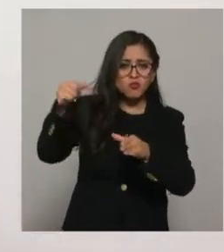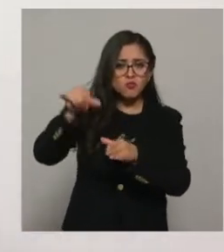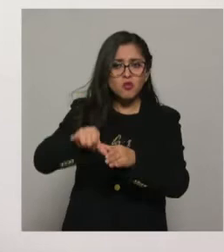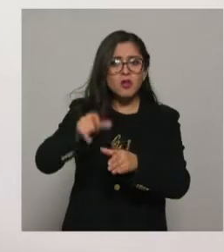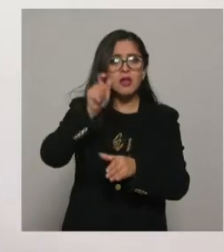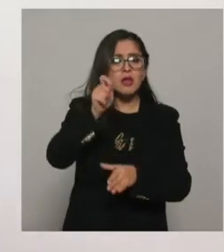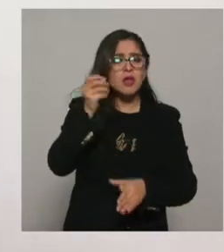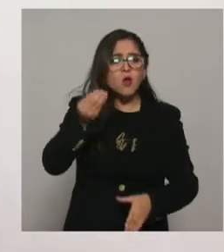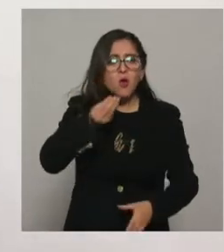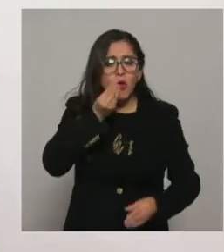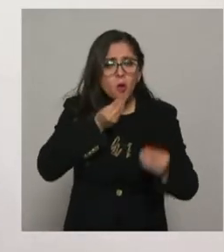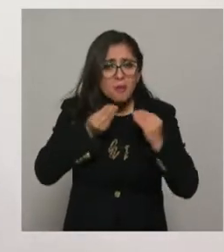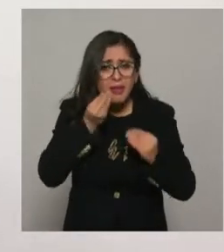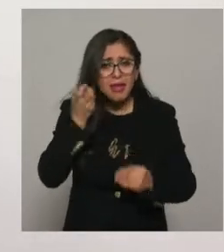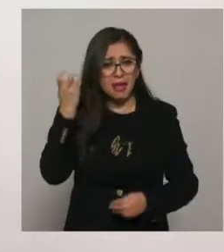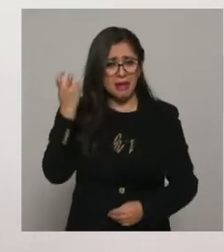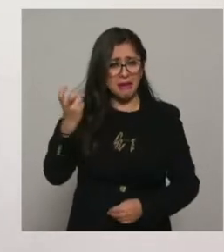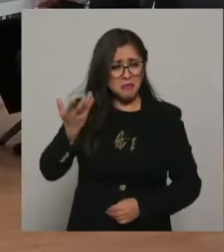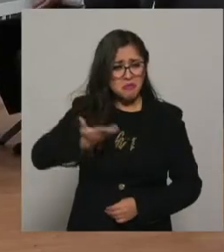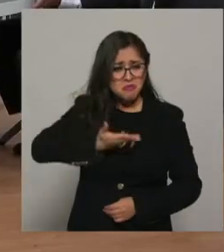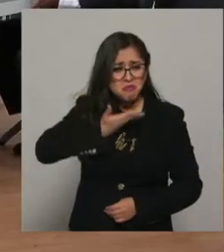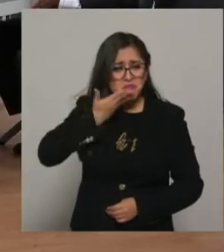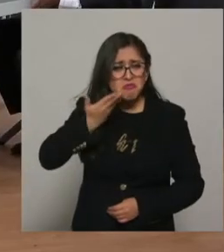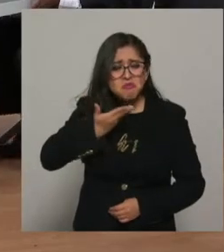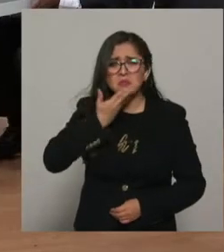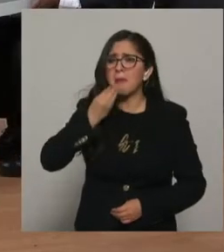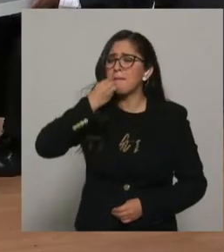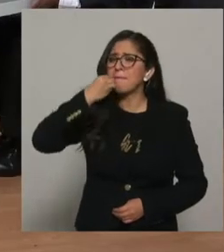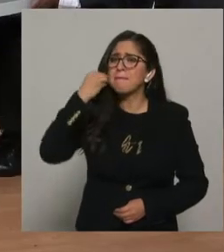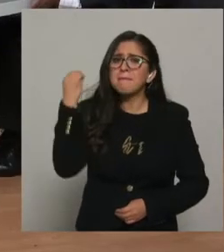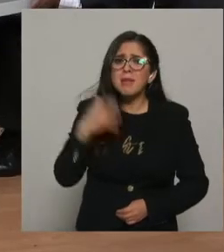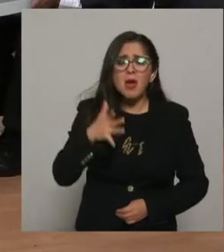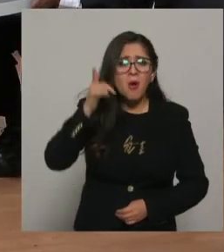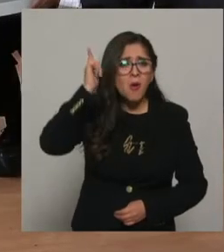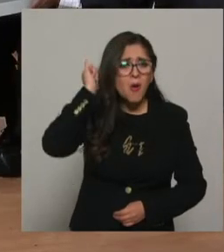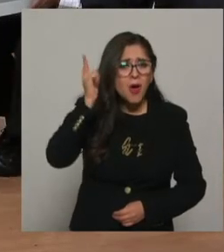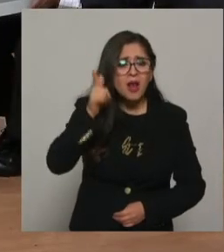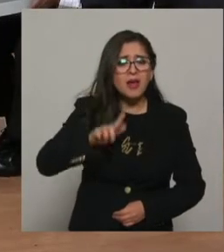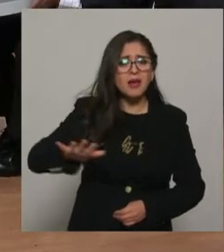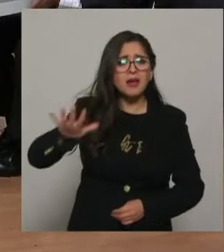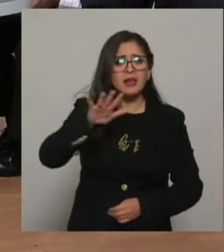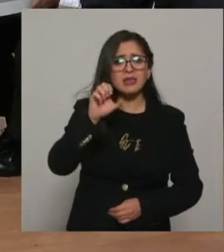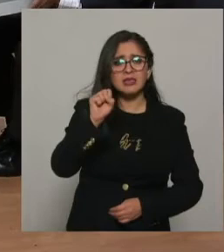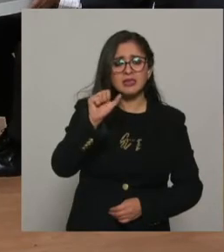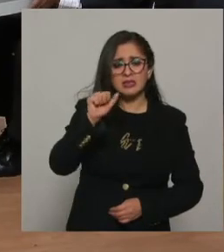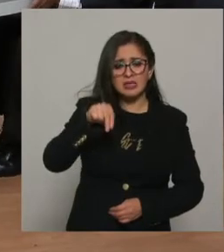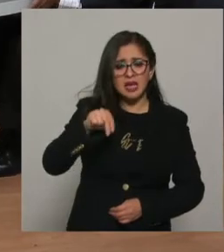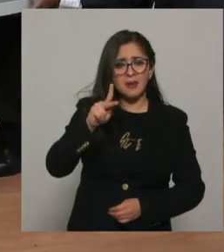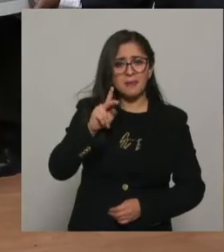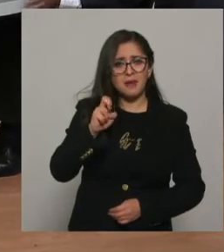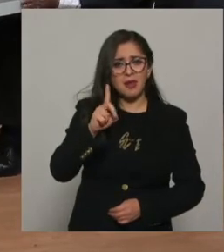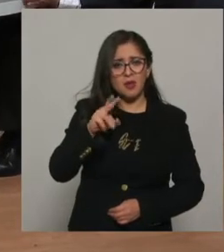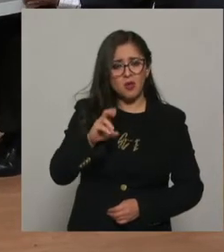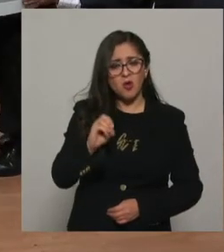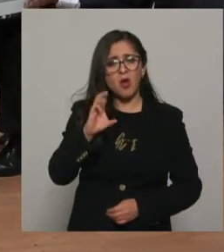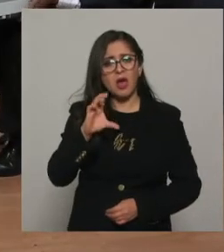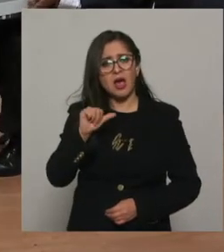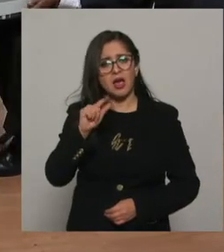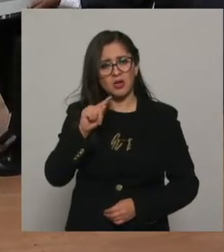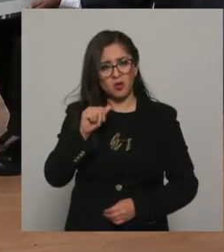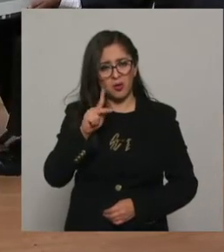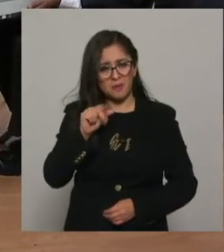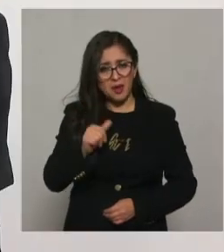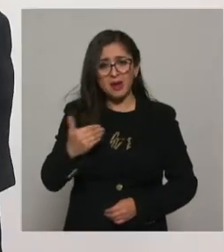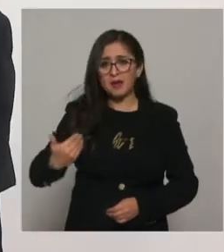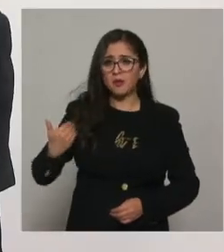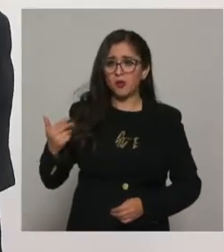una tradición muy bonita precisamente, y yo invito a que la población asista a San Pedro Atopan, donde acabó de terminar la Feria del Mole